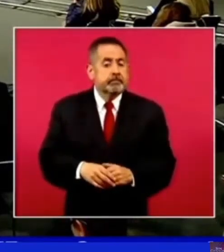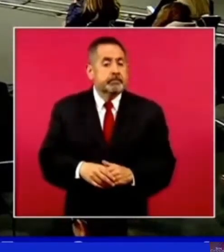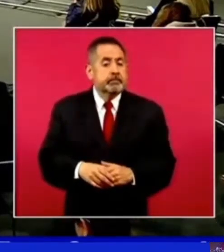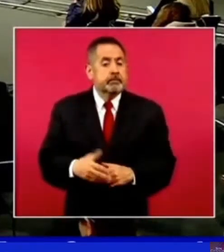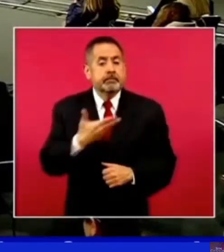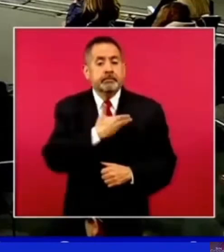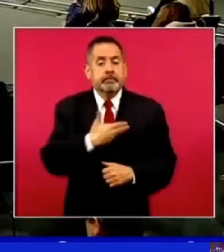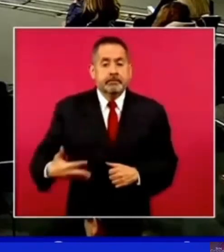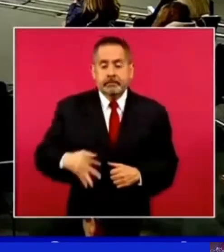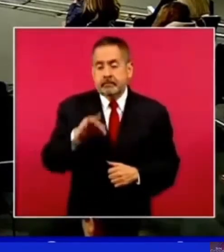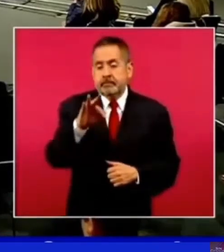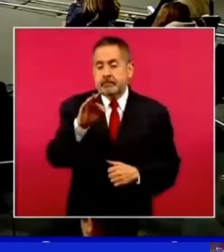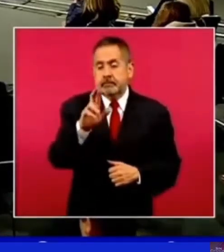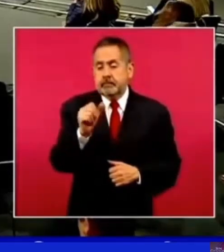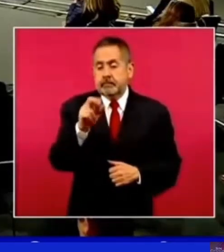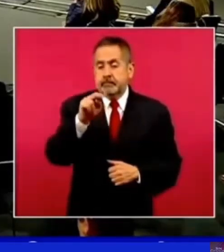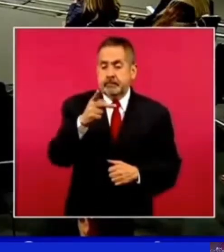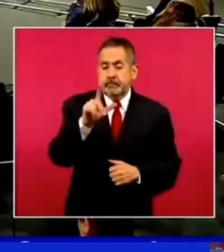presidente Franklin Delano Roosevelt